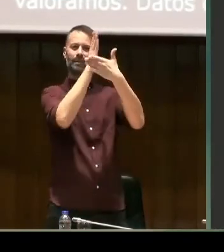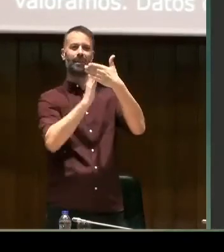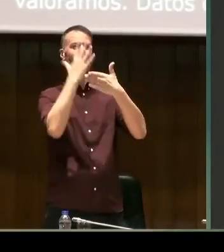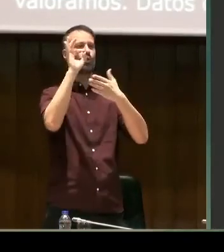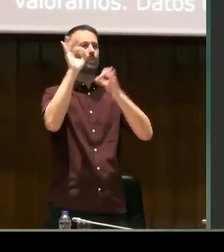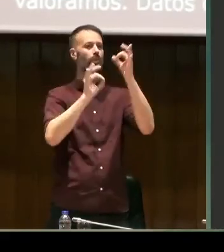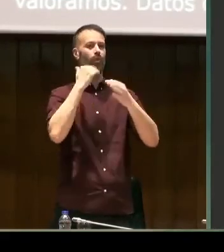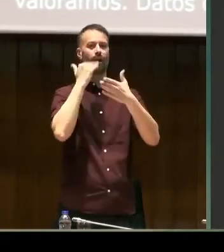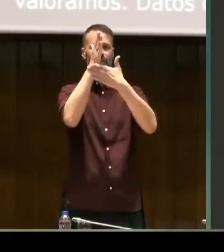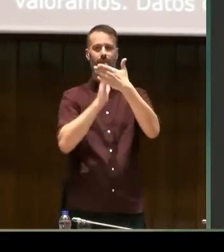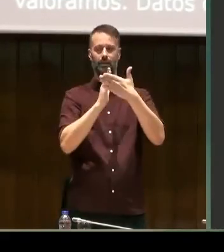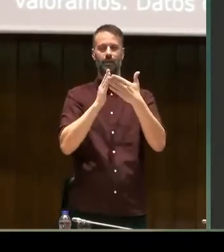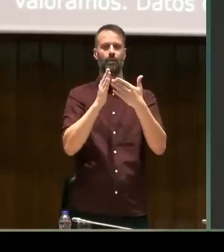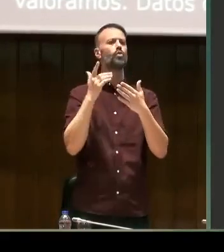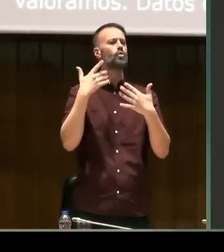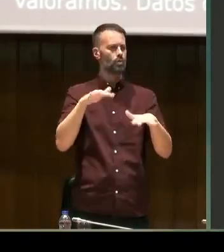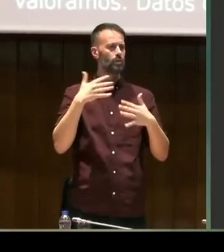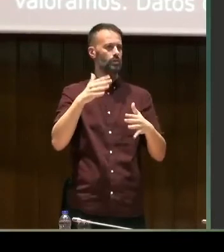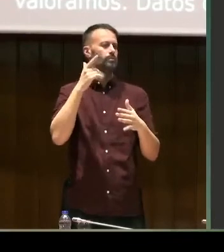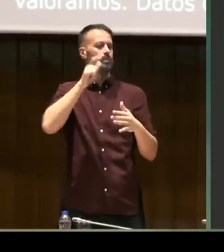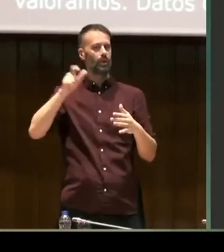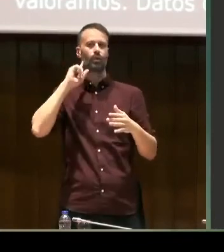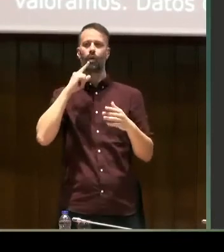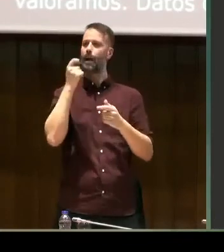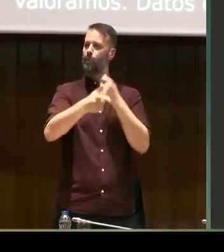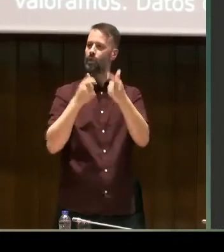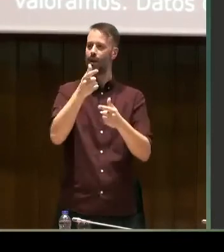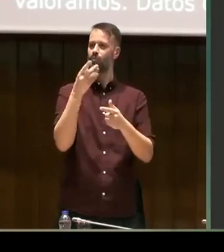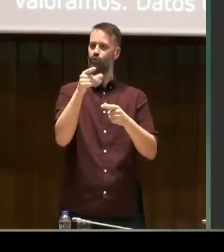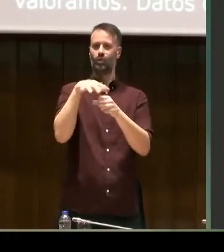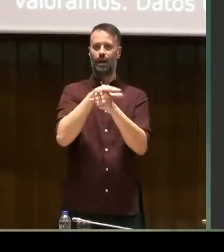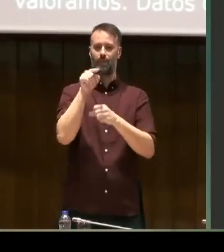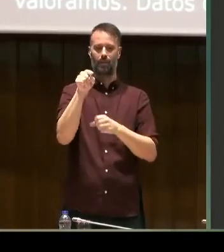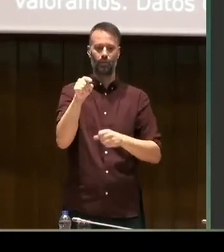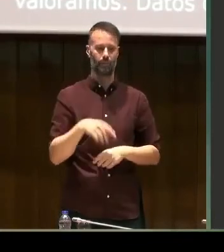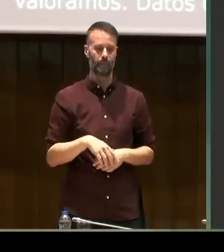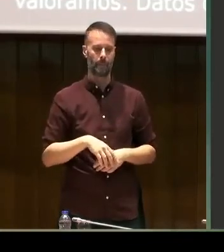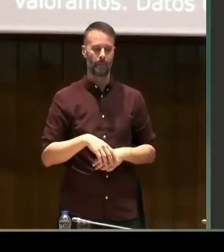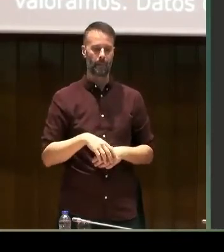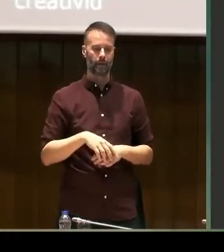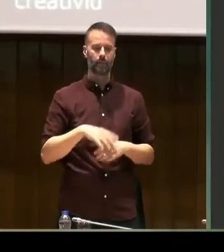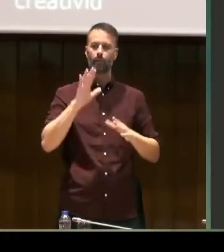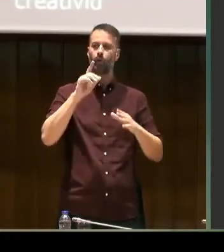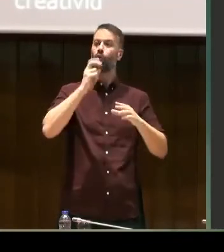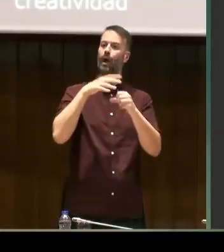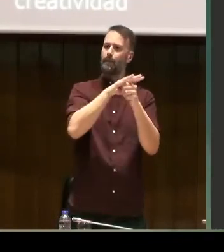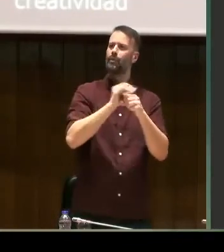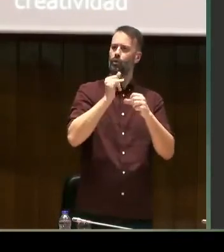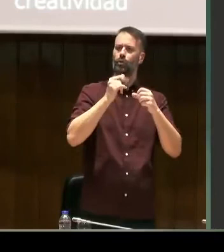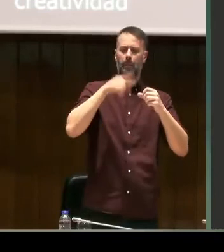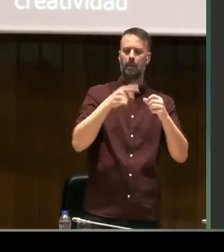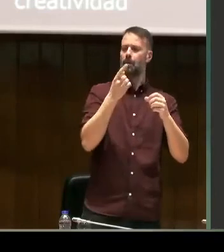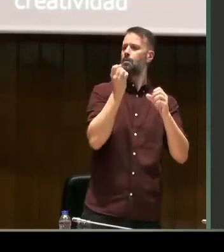cine, ocupa casi la mitad de la producción que se aporta